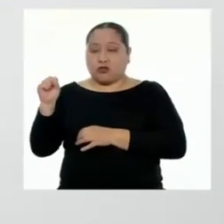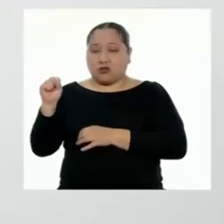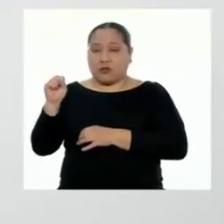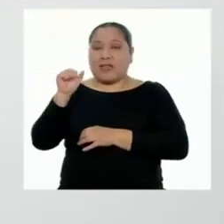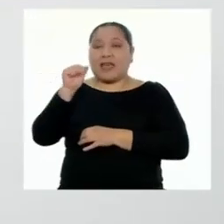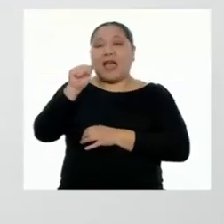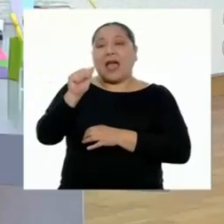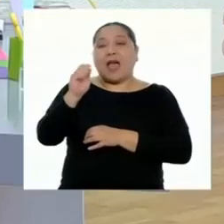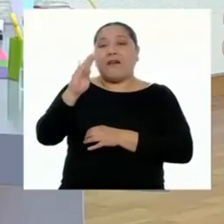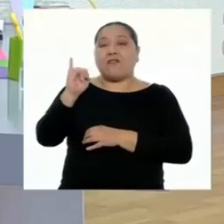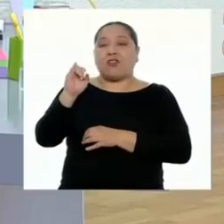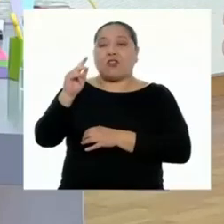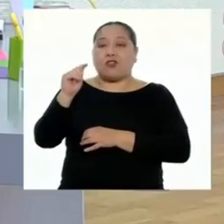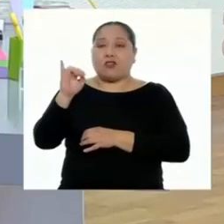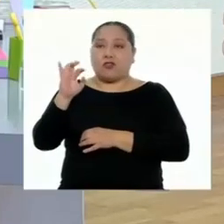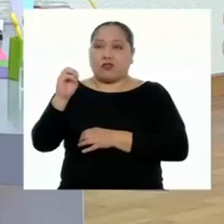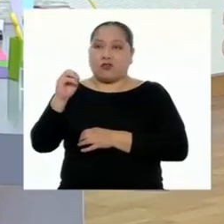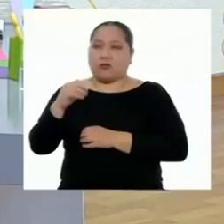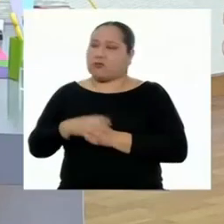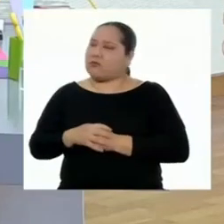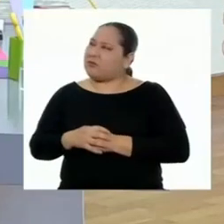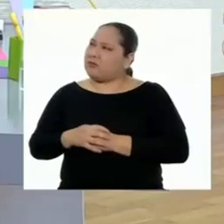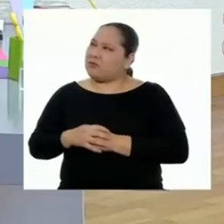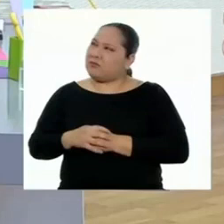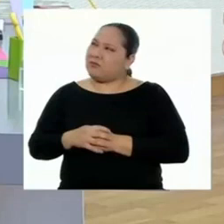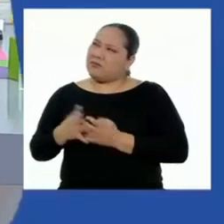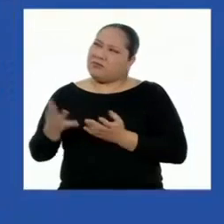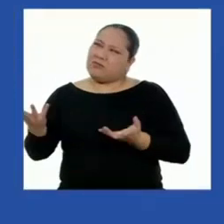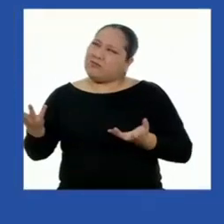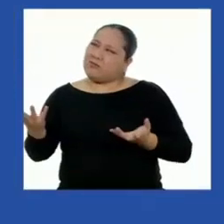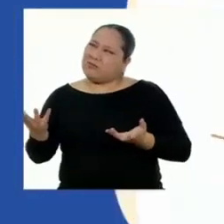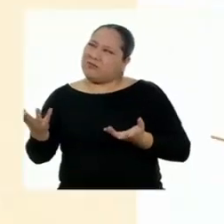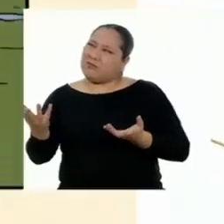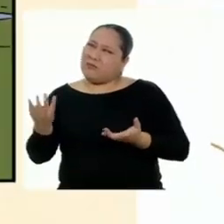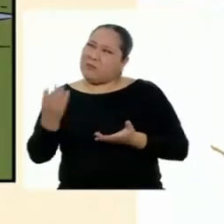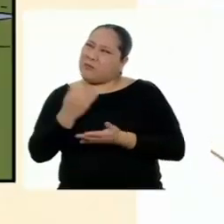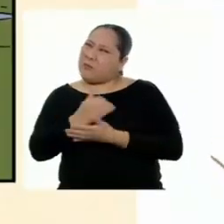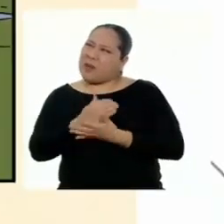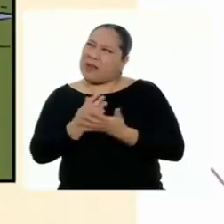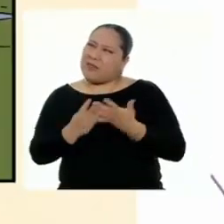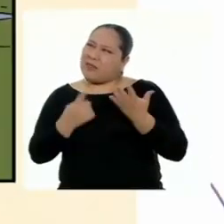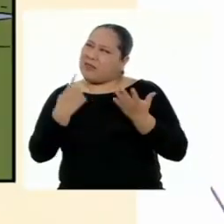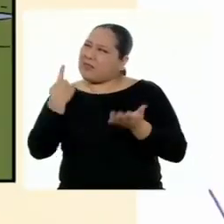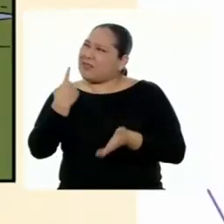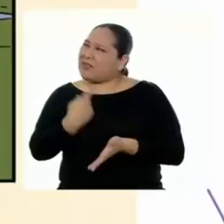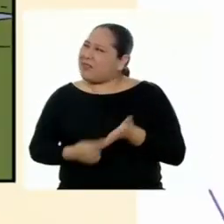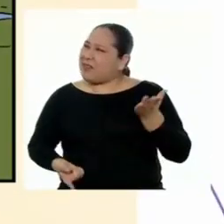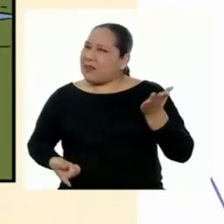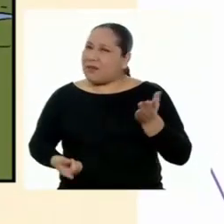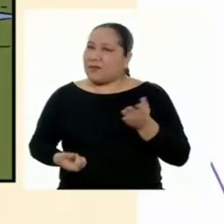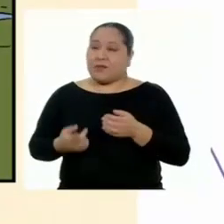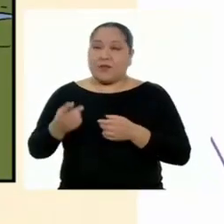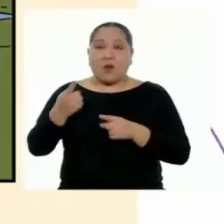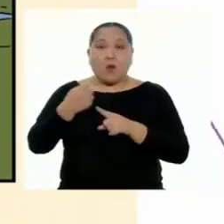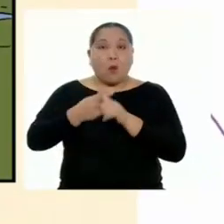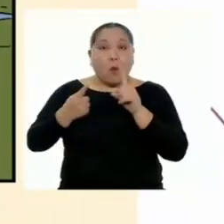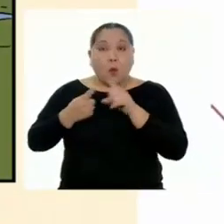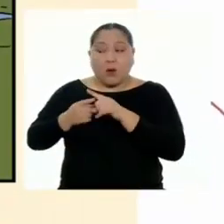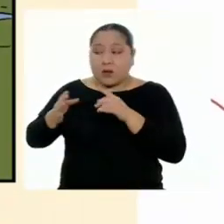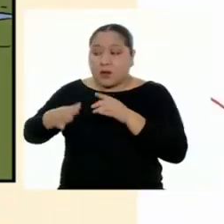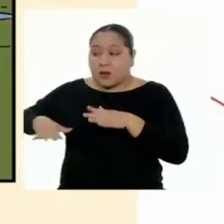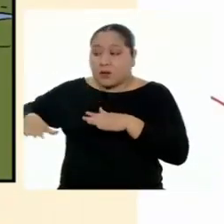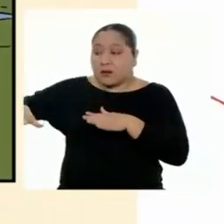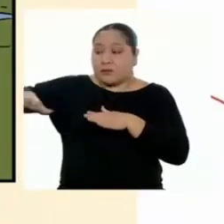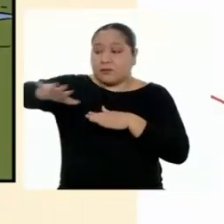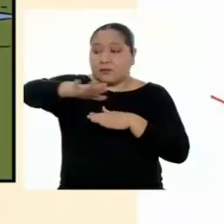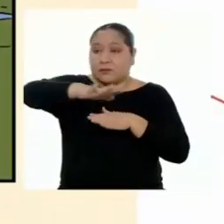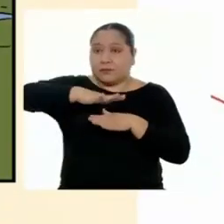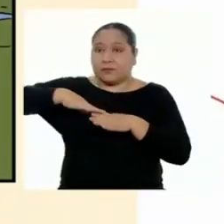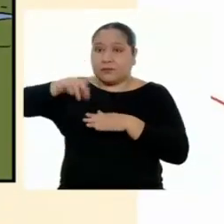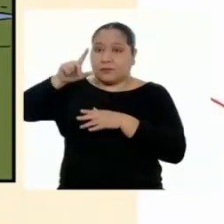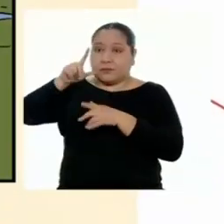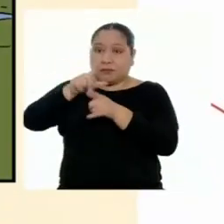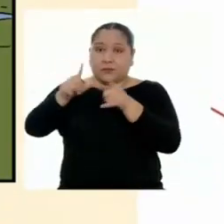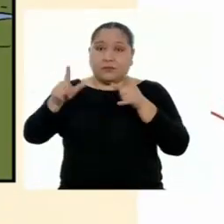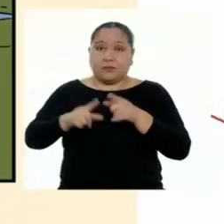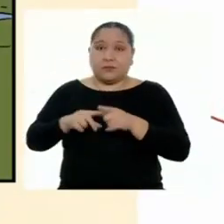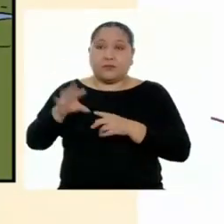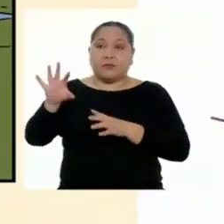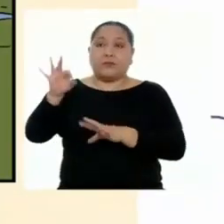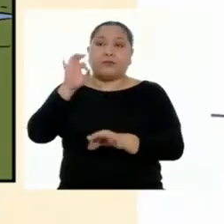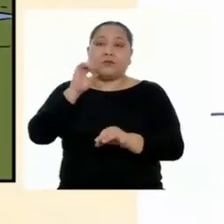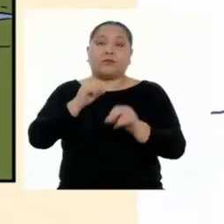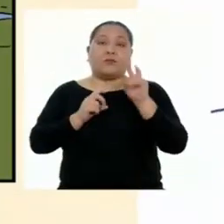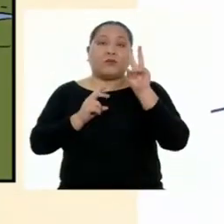su funcionamiento. ¿Componentes bio qué? En cualquier ecosistema podemos identificar dos